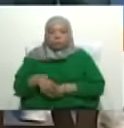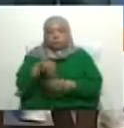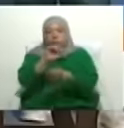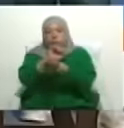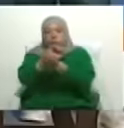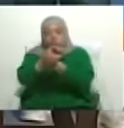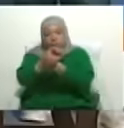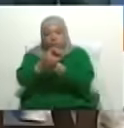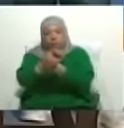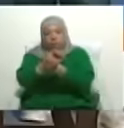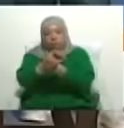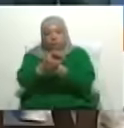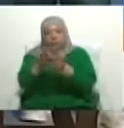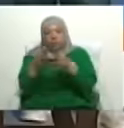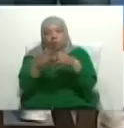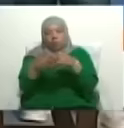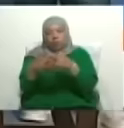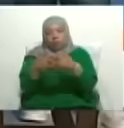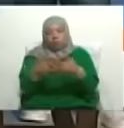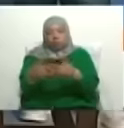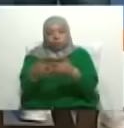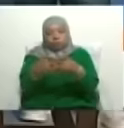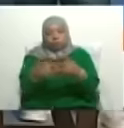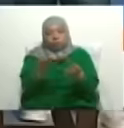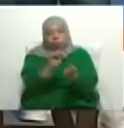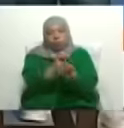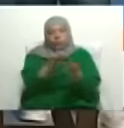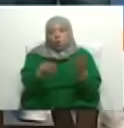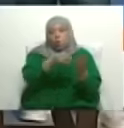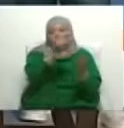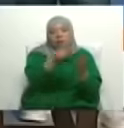señor Nichols, en Estados Unidos de América.